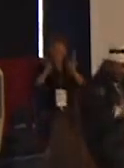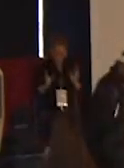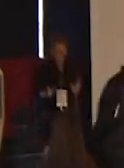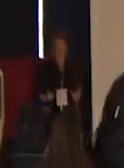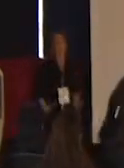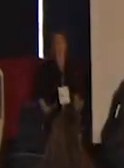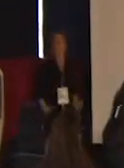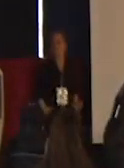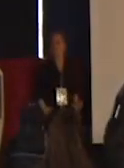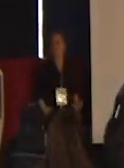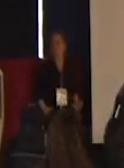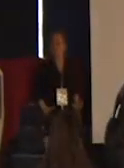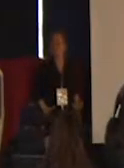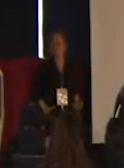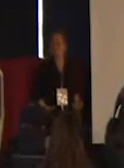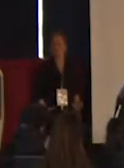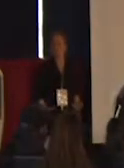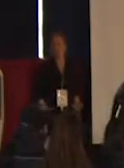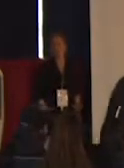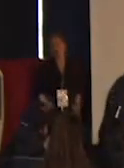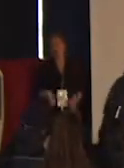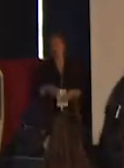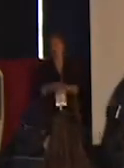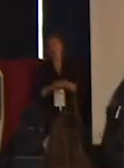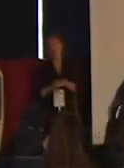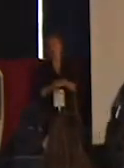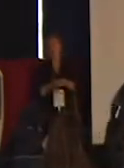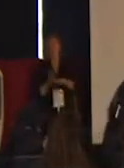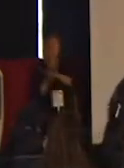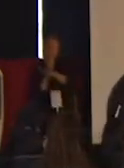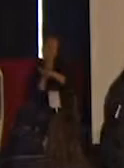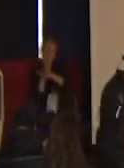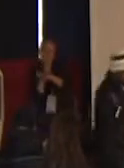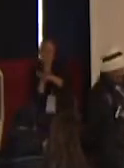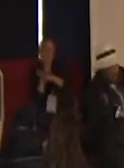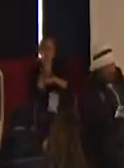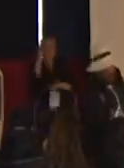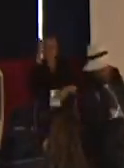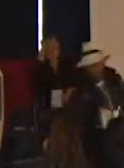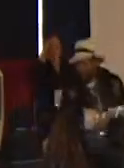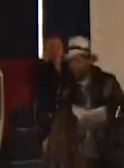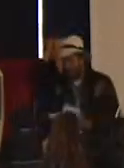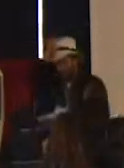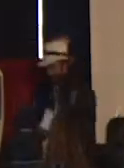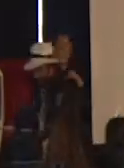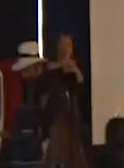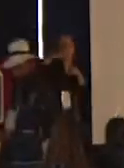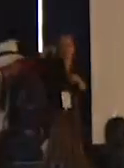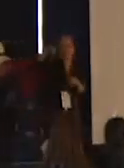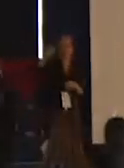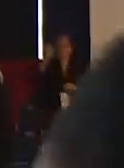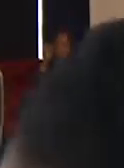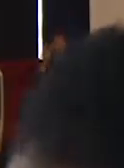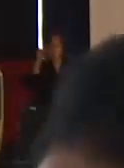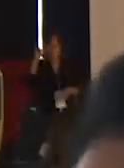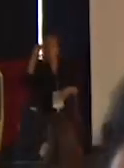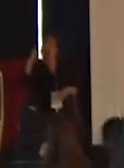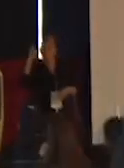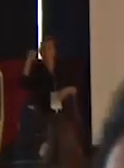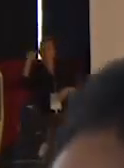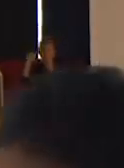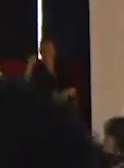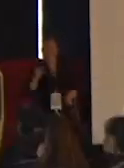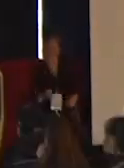cuerpo, mirar y las sugerencias que nos hace la profesora Patricia y el